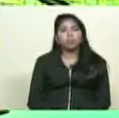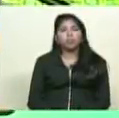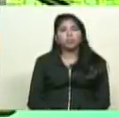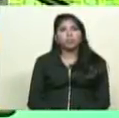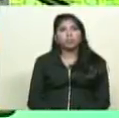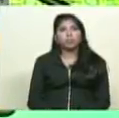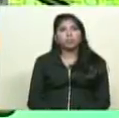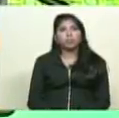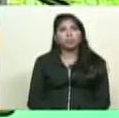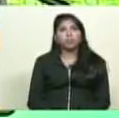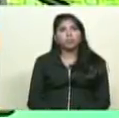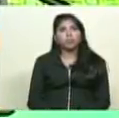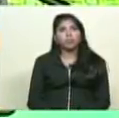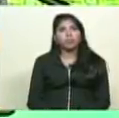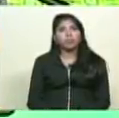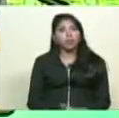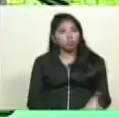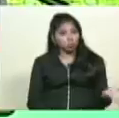Dale tu